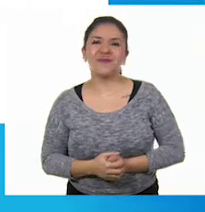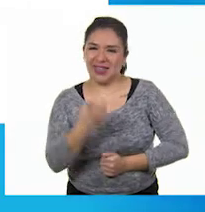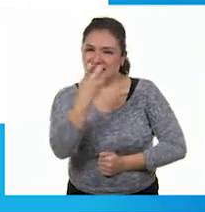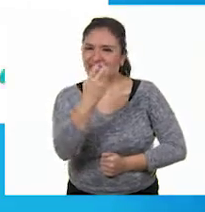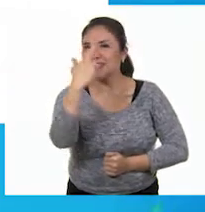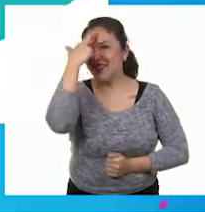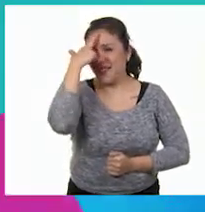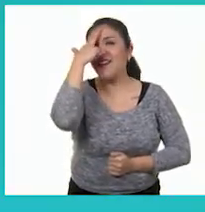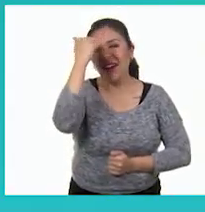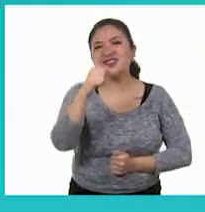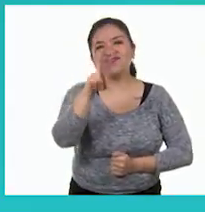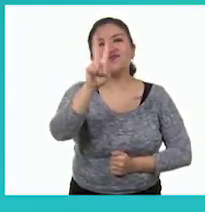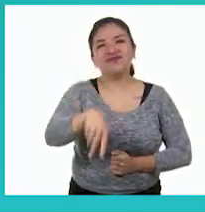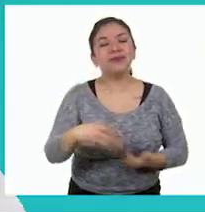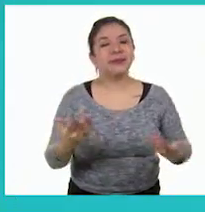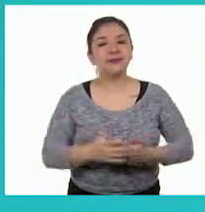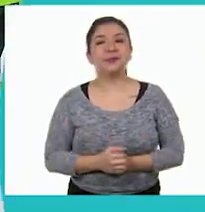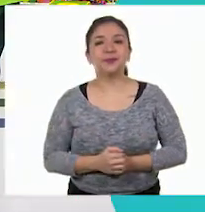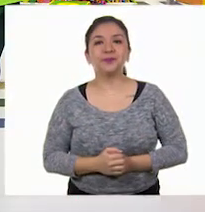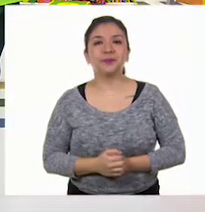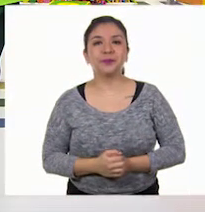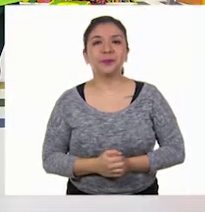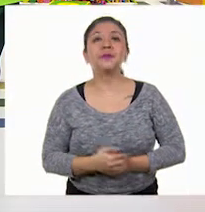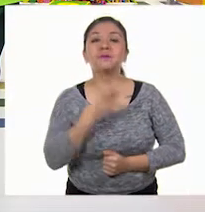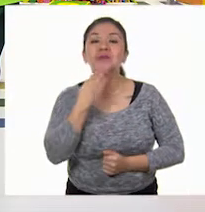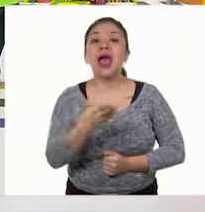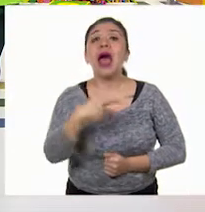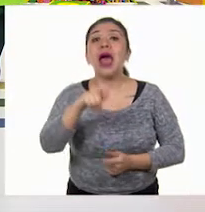No lleva. Tienes toda la razón, Mariana.